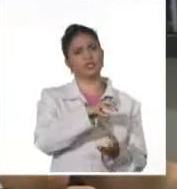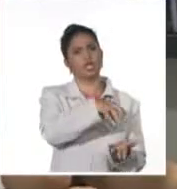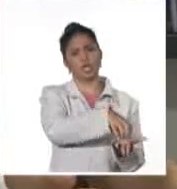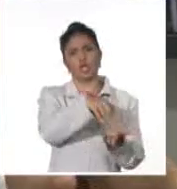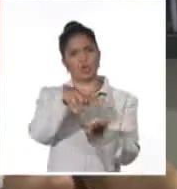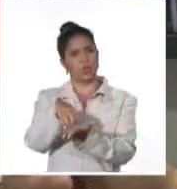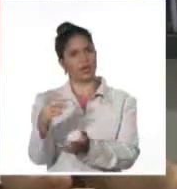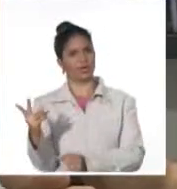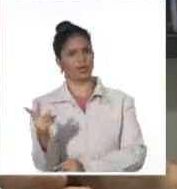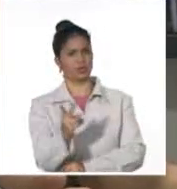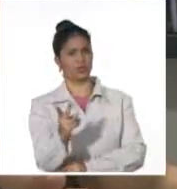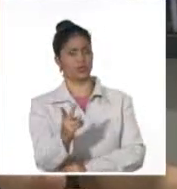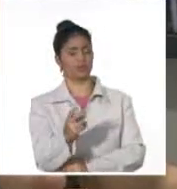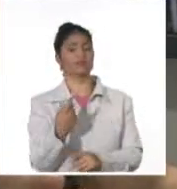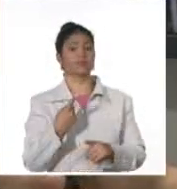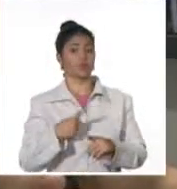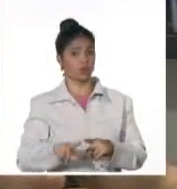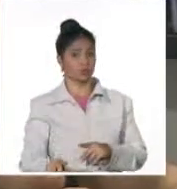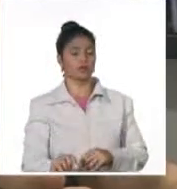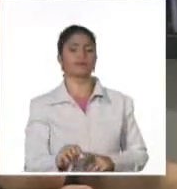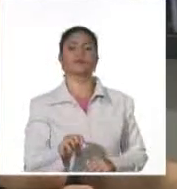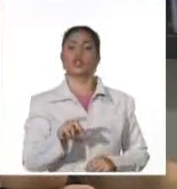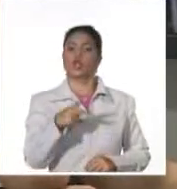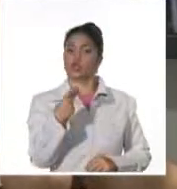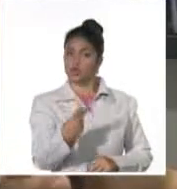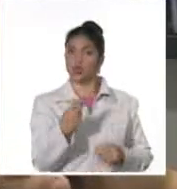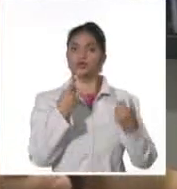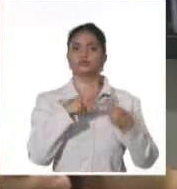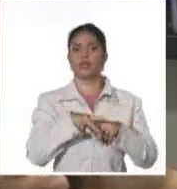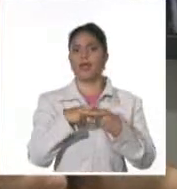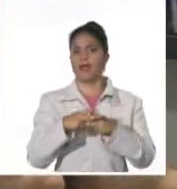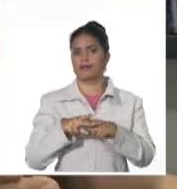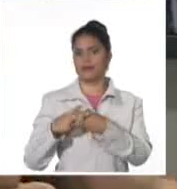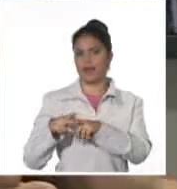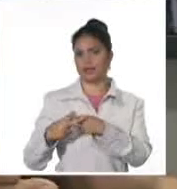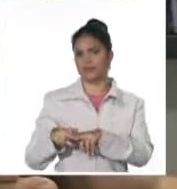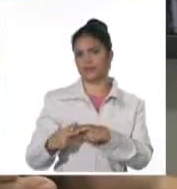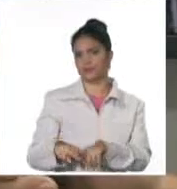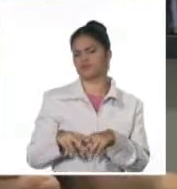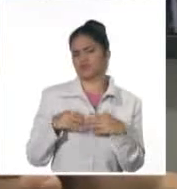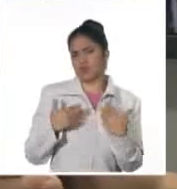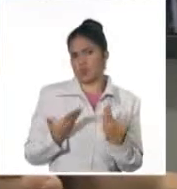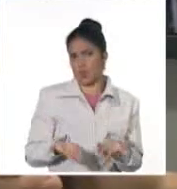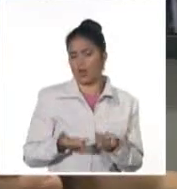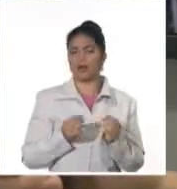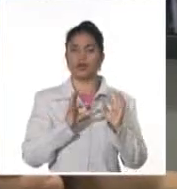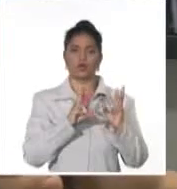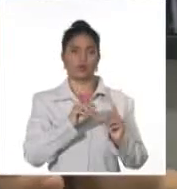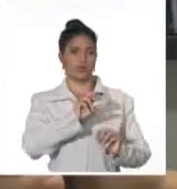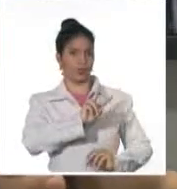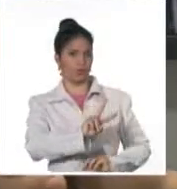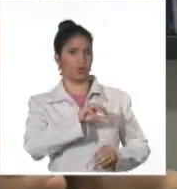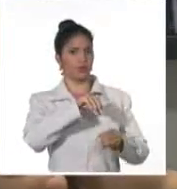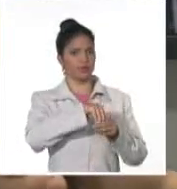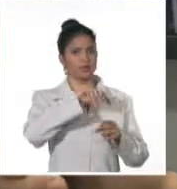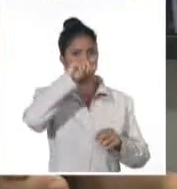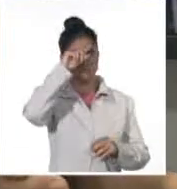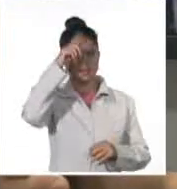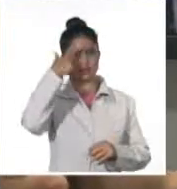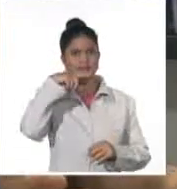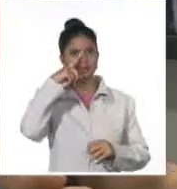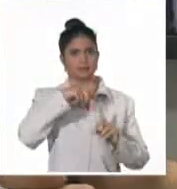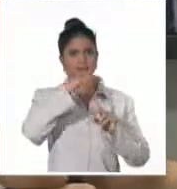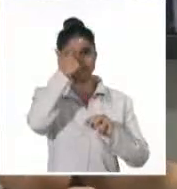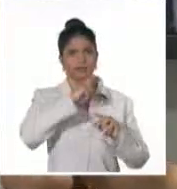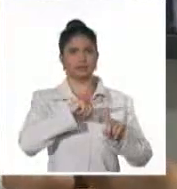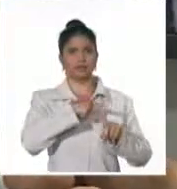y dos unidades de mantenimiento que son también las mismas que hemos tenido en los últimos días, que es la unidad número 2 de la termoeléctrica de Santa Cruz del Norte y la unidad número